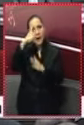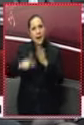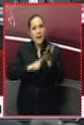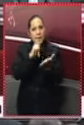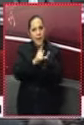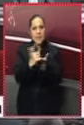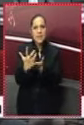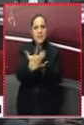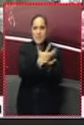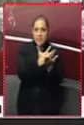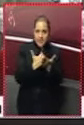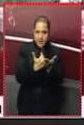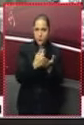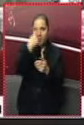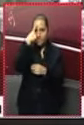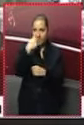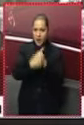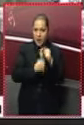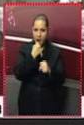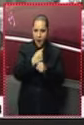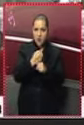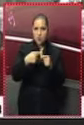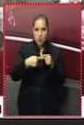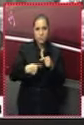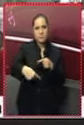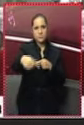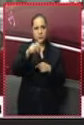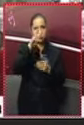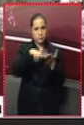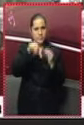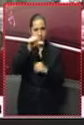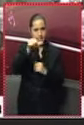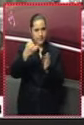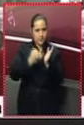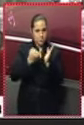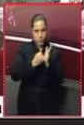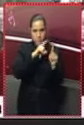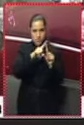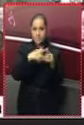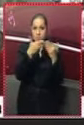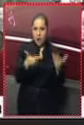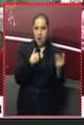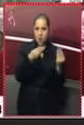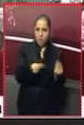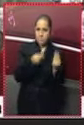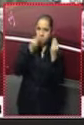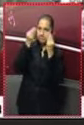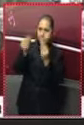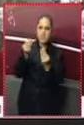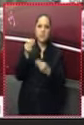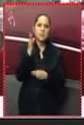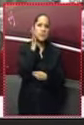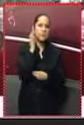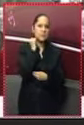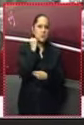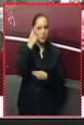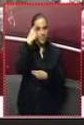la Federación para el ejercicio fiscal de 2016 y pasa al Senado para sus